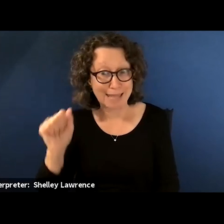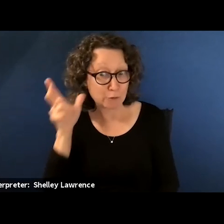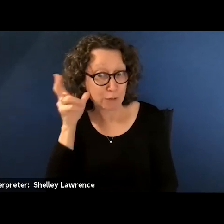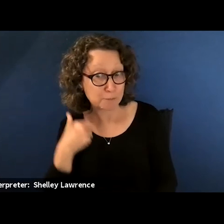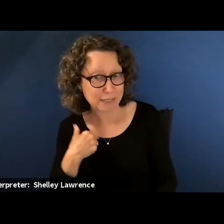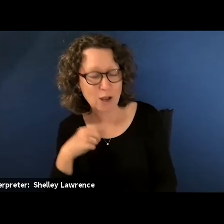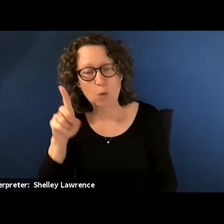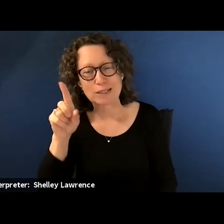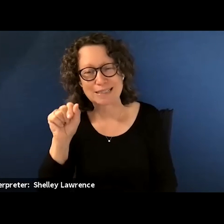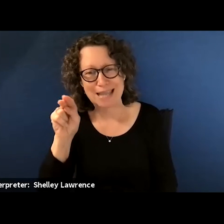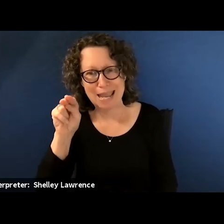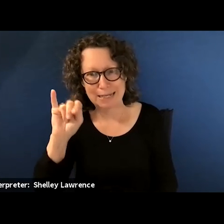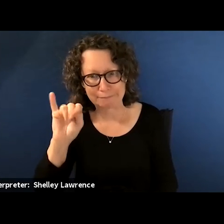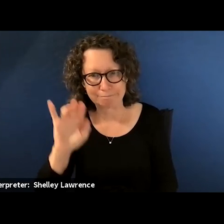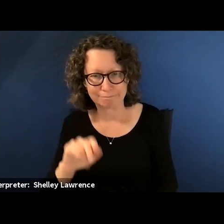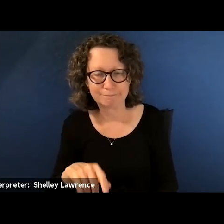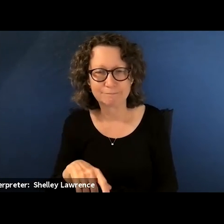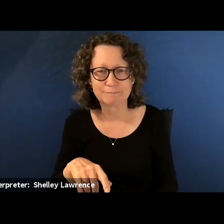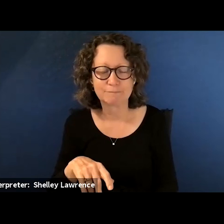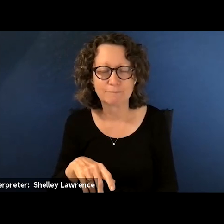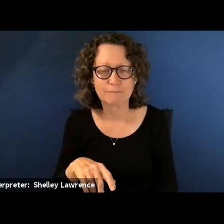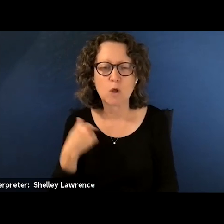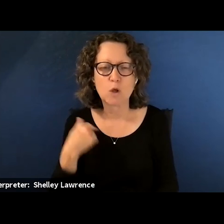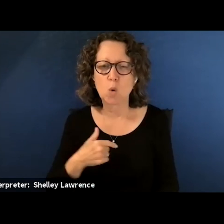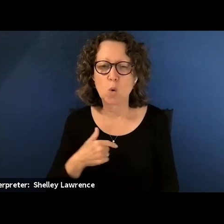Hola, ¿me escuchan?